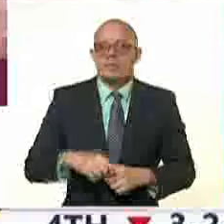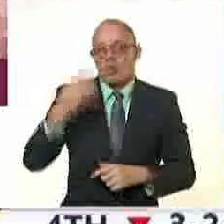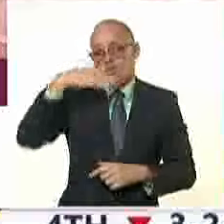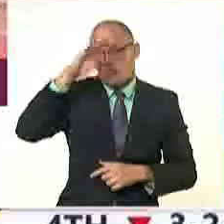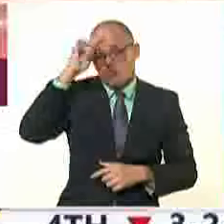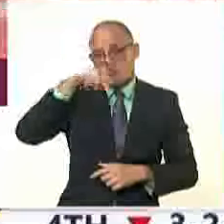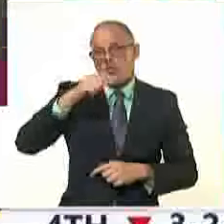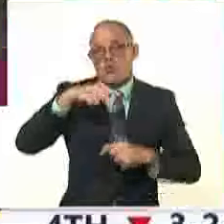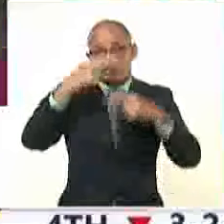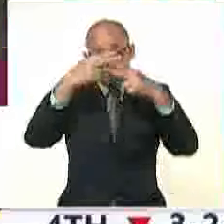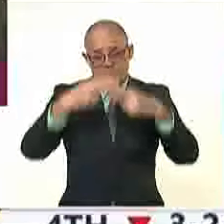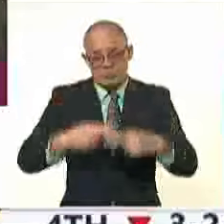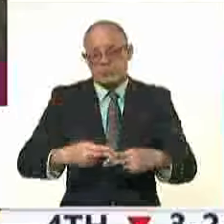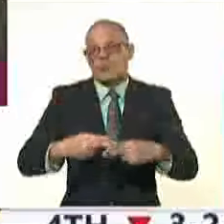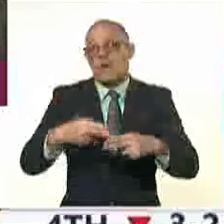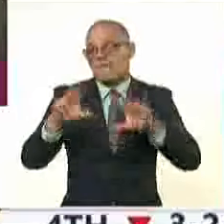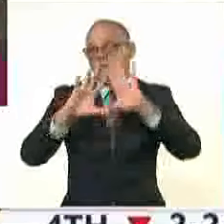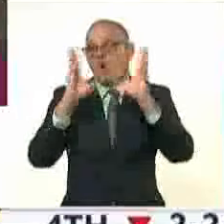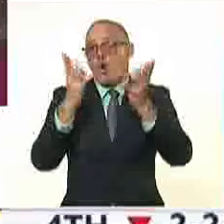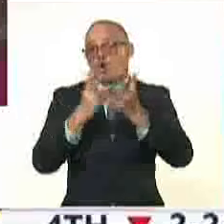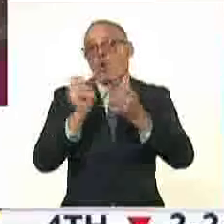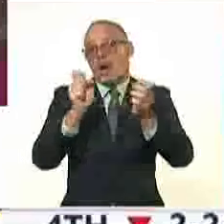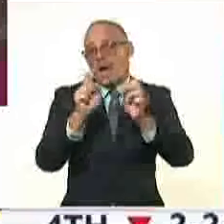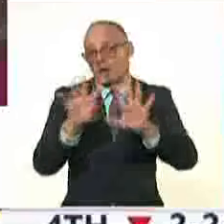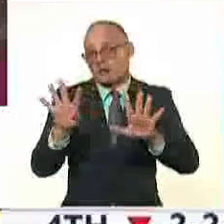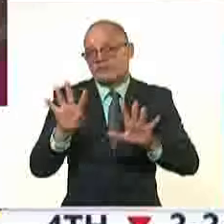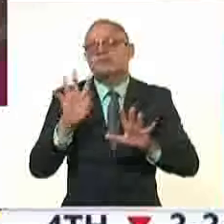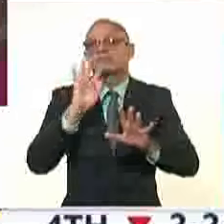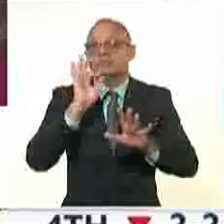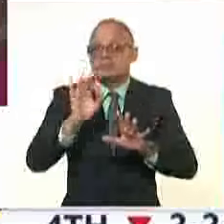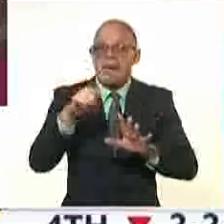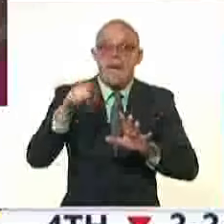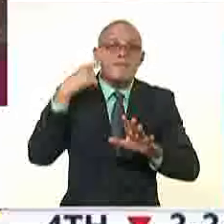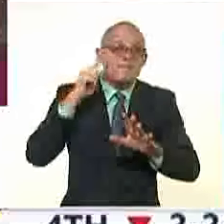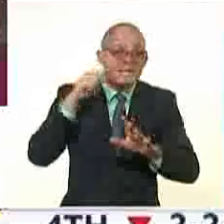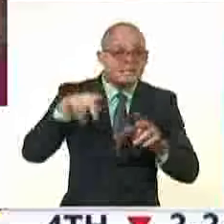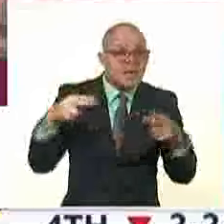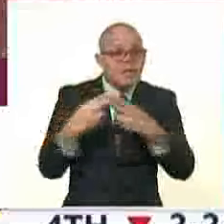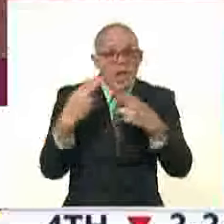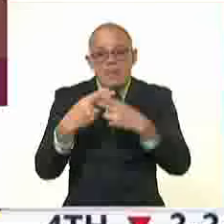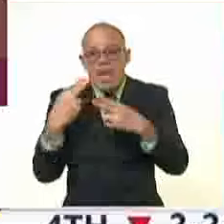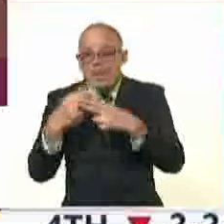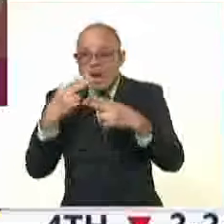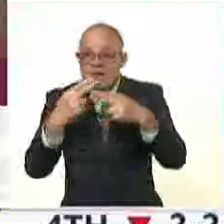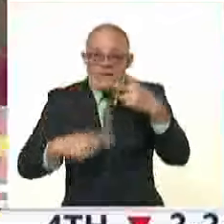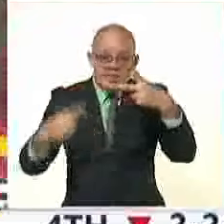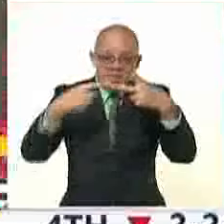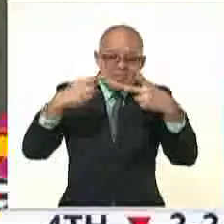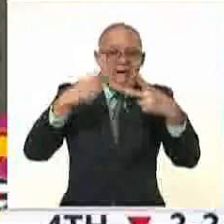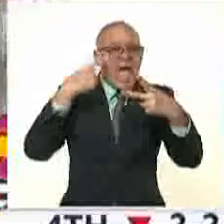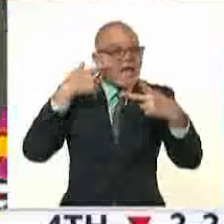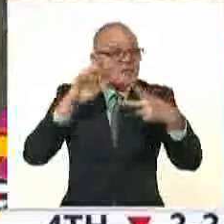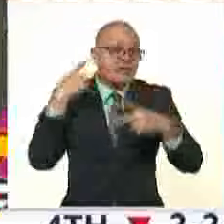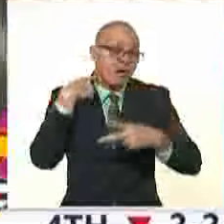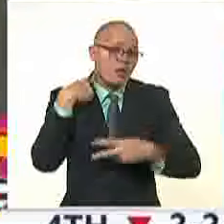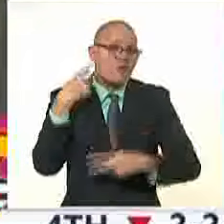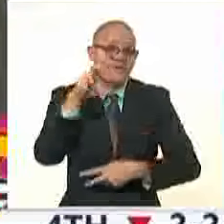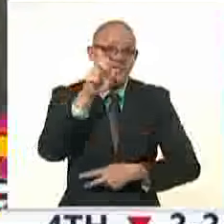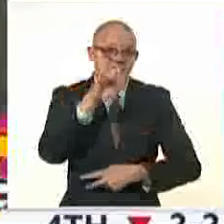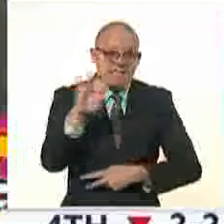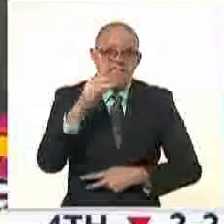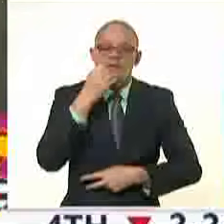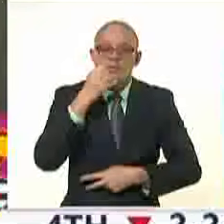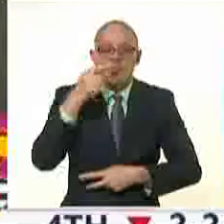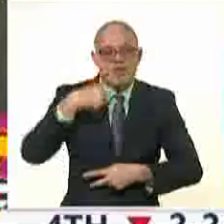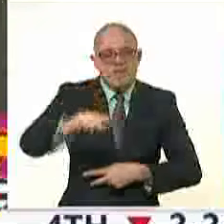14 de ese listado, aspira a terminar entre las 2 primeras selecciones para avanzar a la final en 2027. Esta Copa Mundial